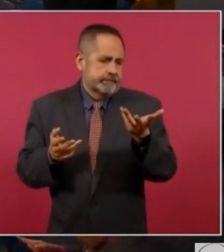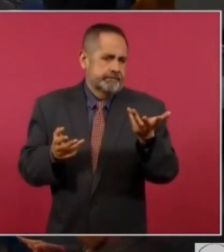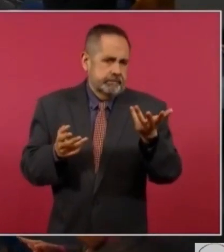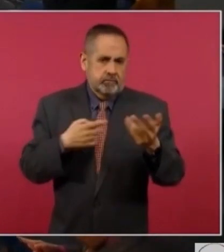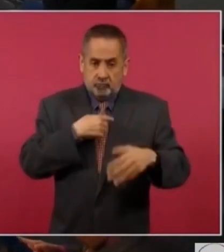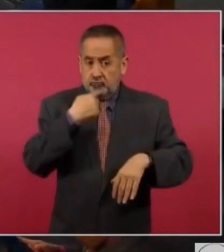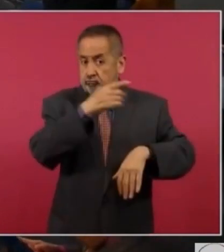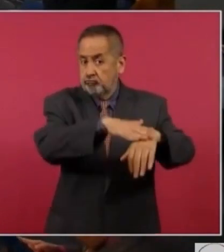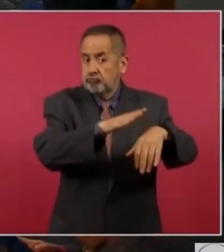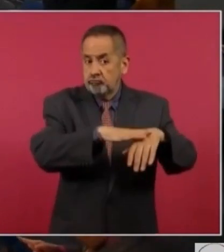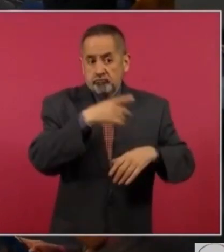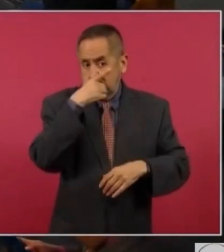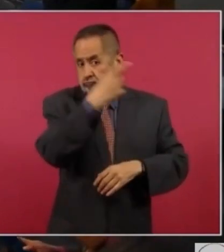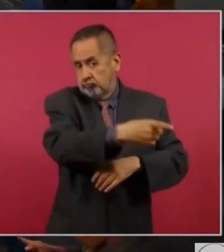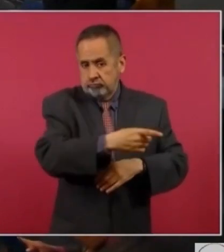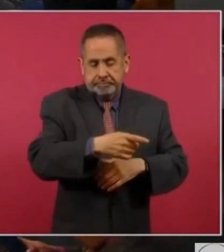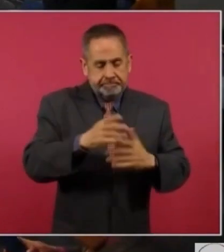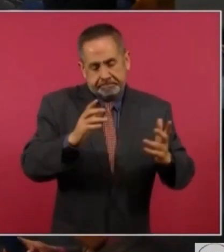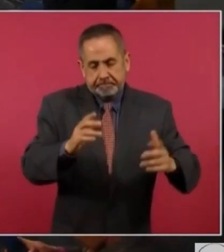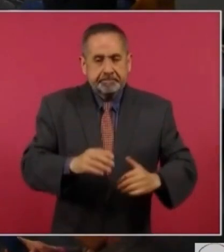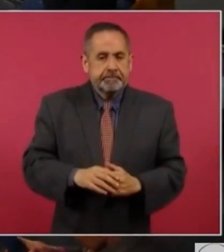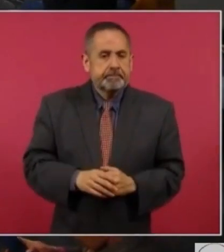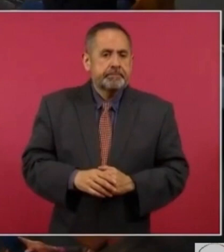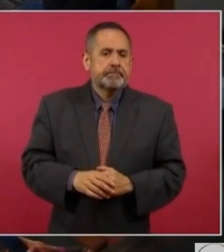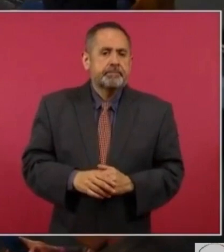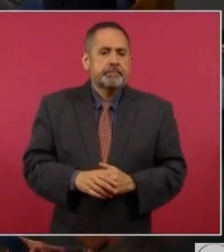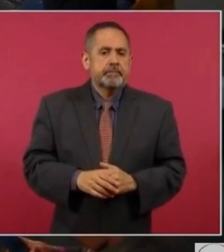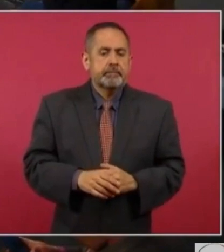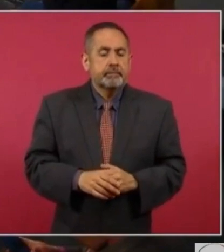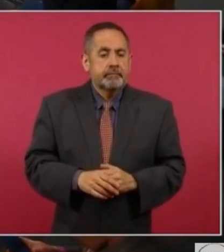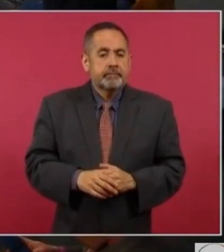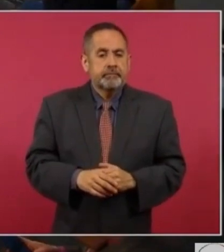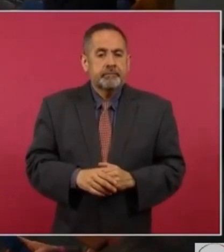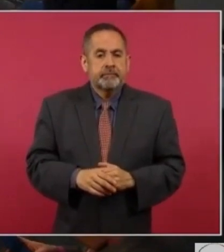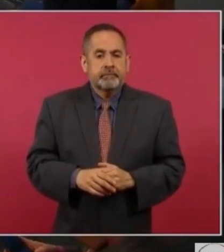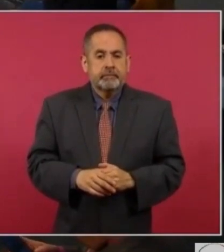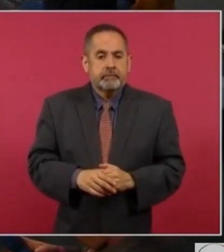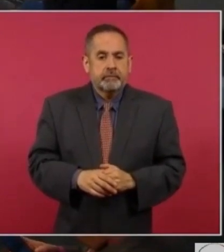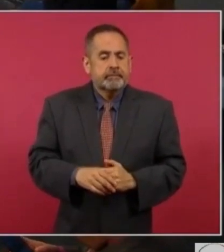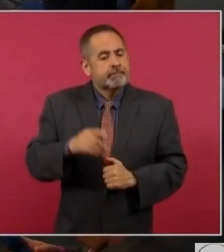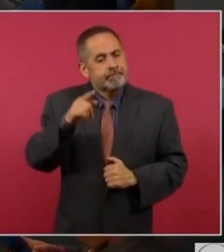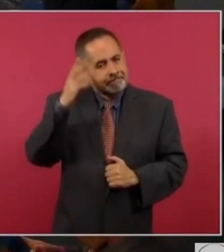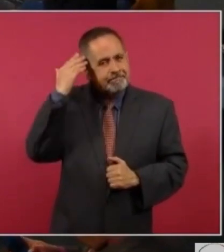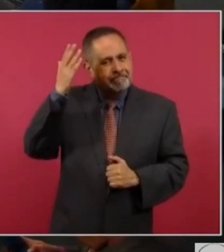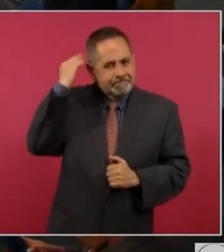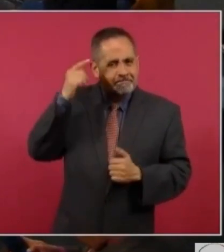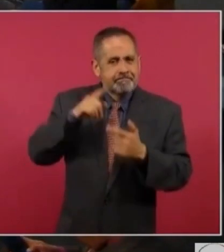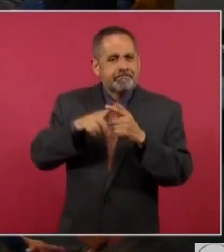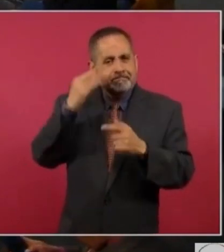había pues muchísima vinculación